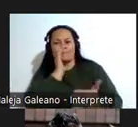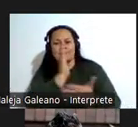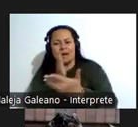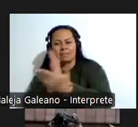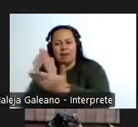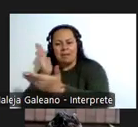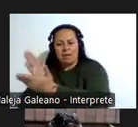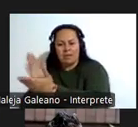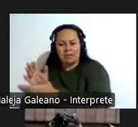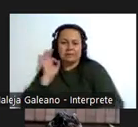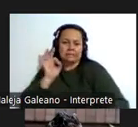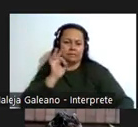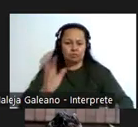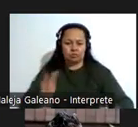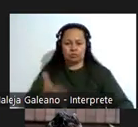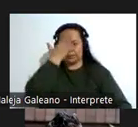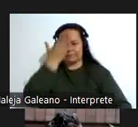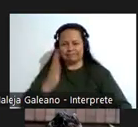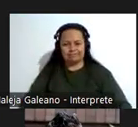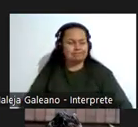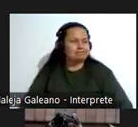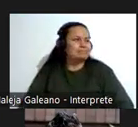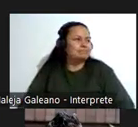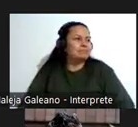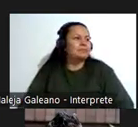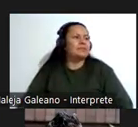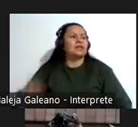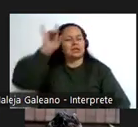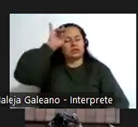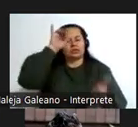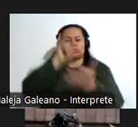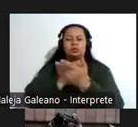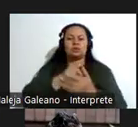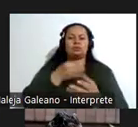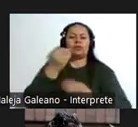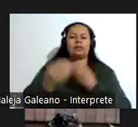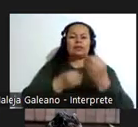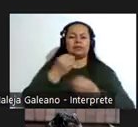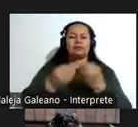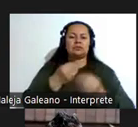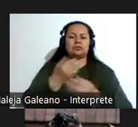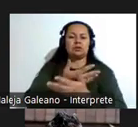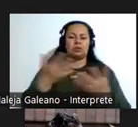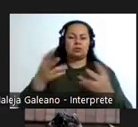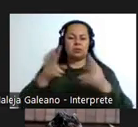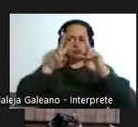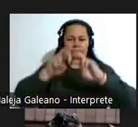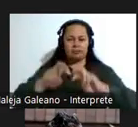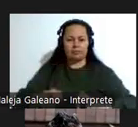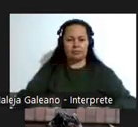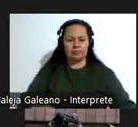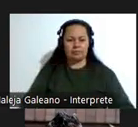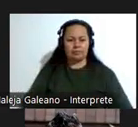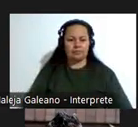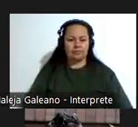por ser como somos. Yo creo que para eso es el lugar situado de la investigación.